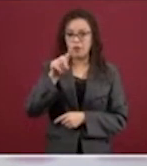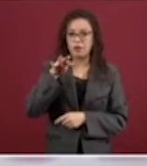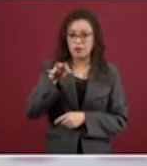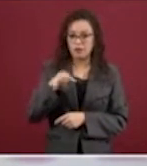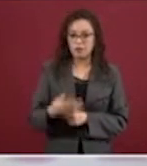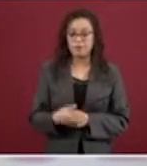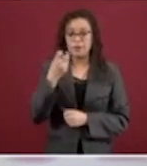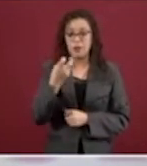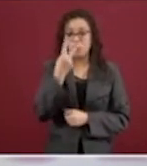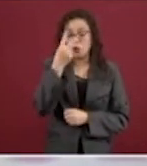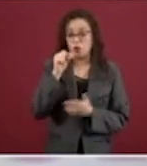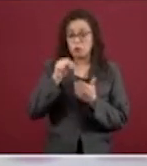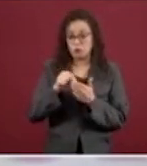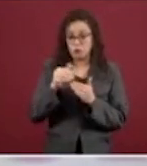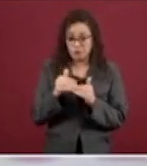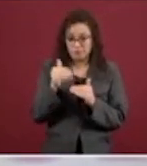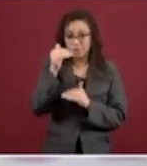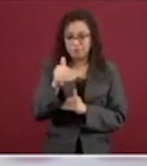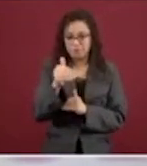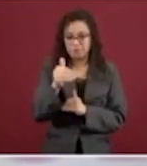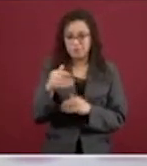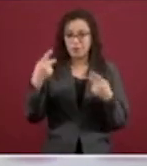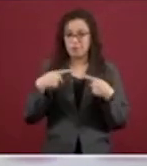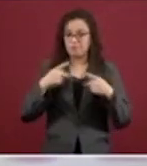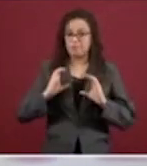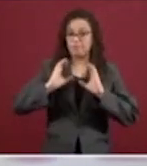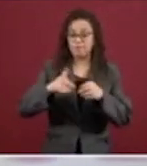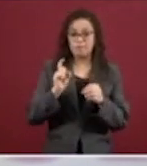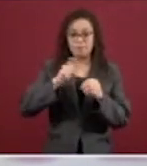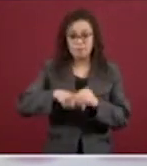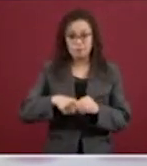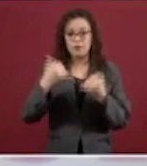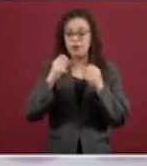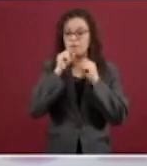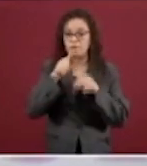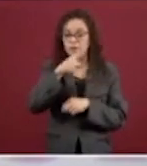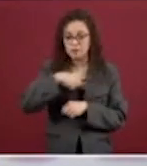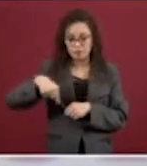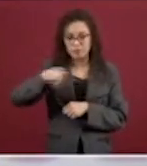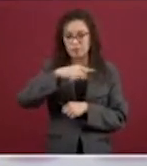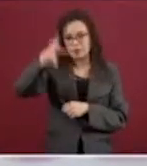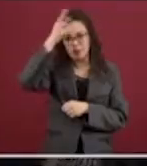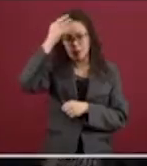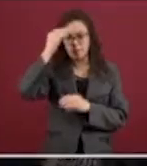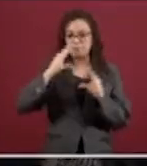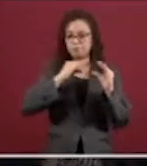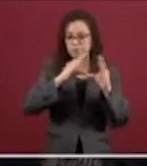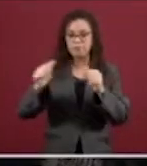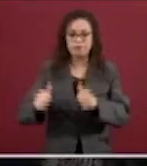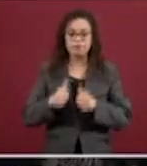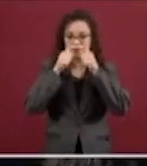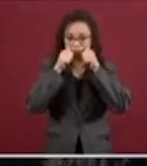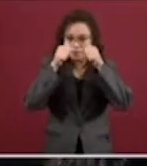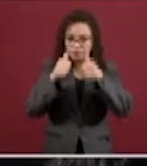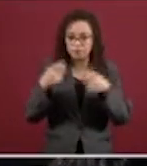2 puntos adicionales, aquellos que se contraten con nosotros, se capaciten y atiendan a los pacientes de COVID-19,